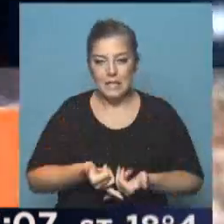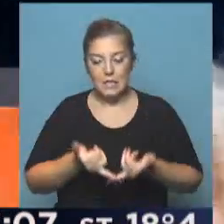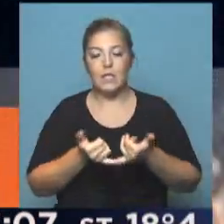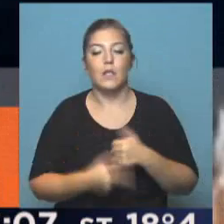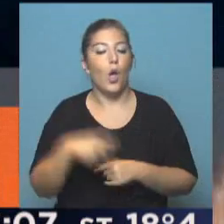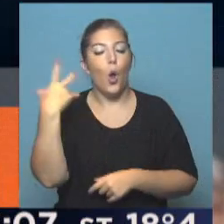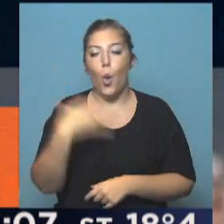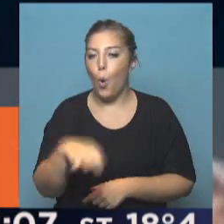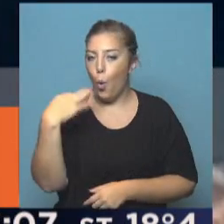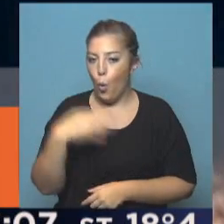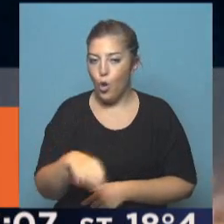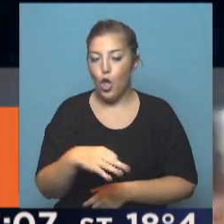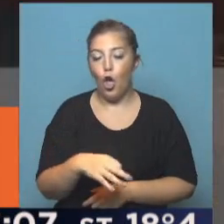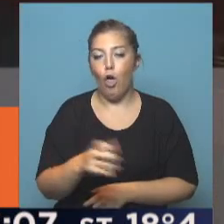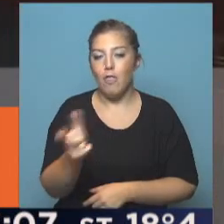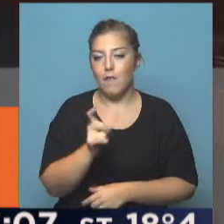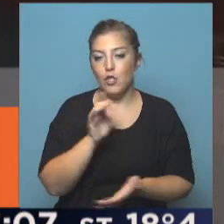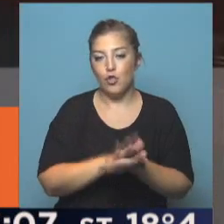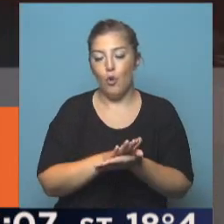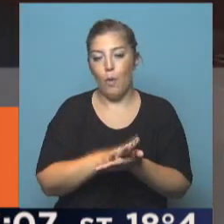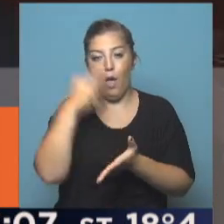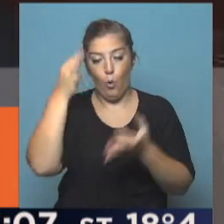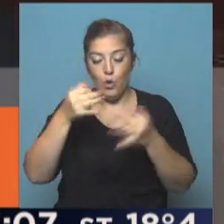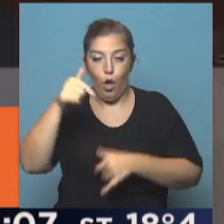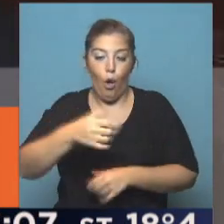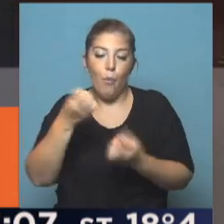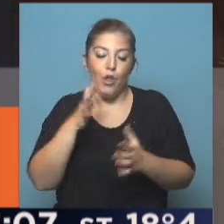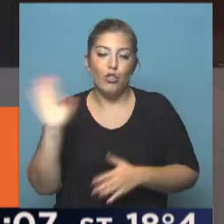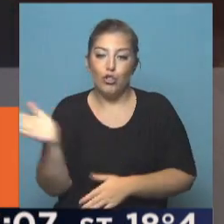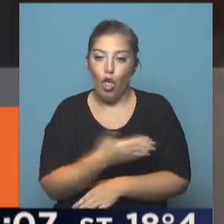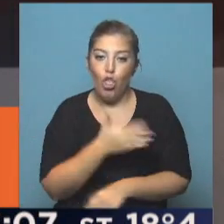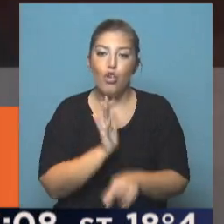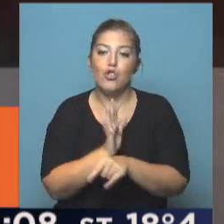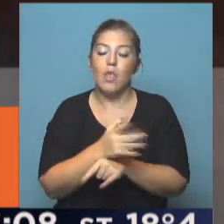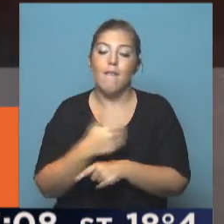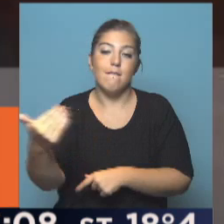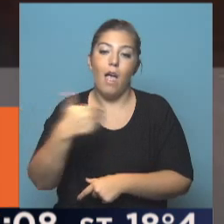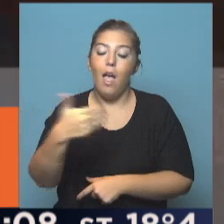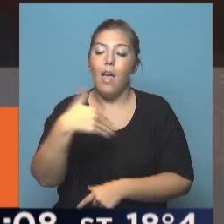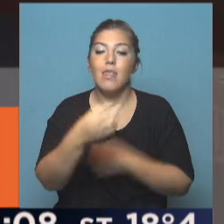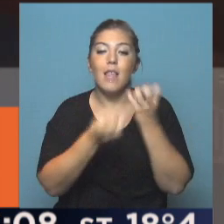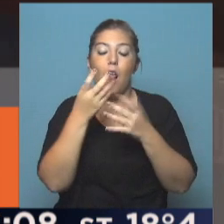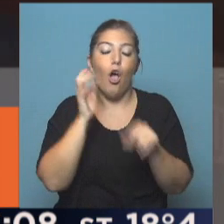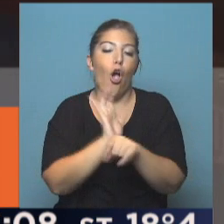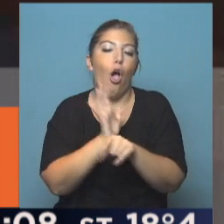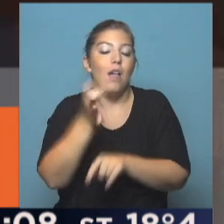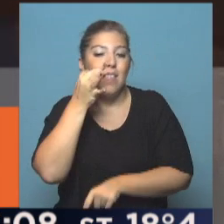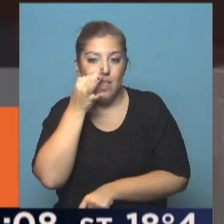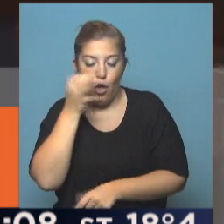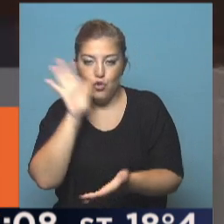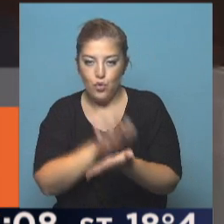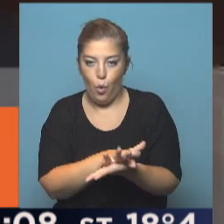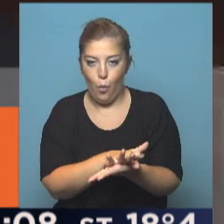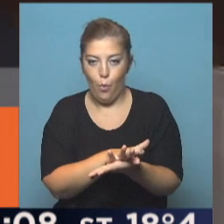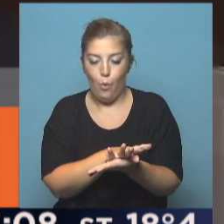elemento diferenciador desde lo procesal, hoy por hoy, porque todos en principio van a venir a declarar como testigos, es respecto